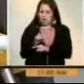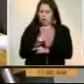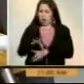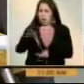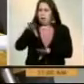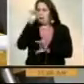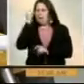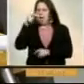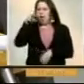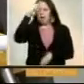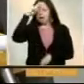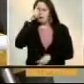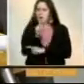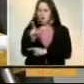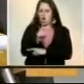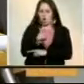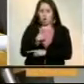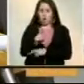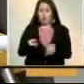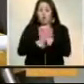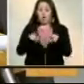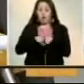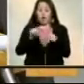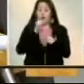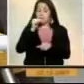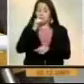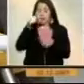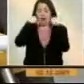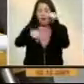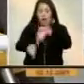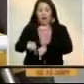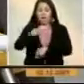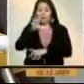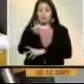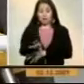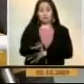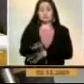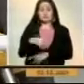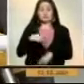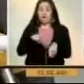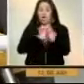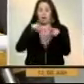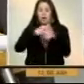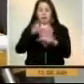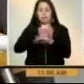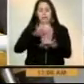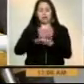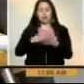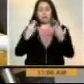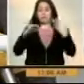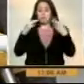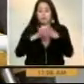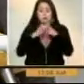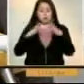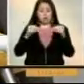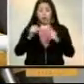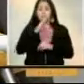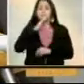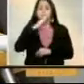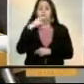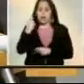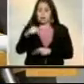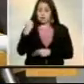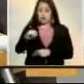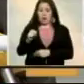la confianza se mantenga y pueden hacer mucho daño al país. Toda la banca nacional está en absoluta normalidad,